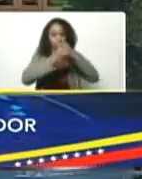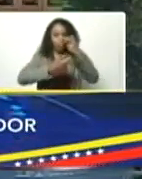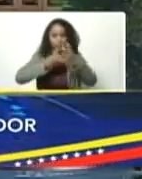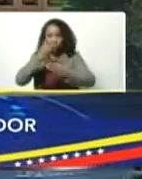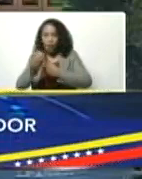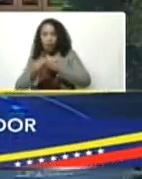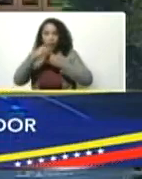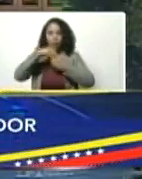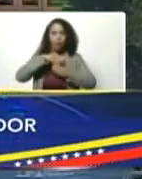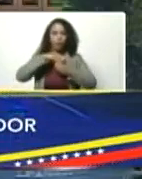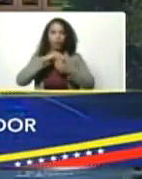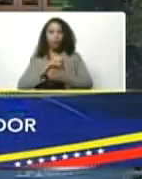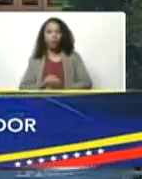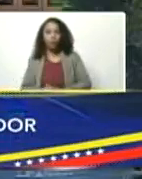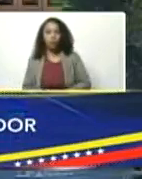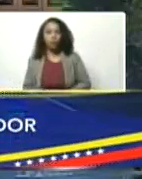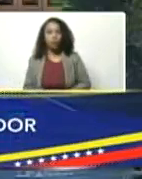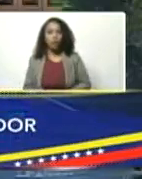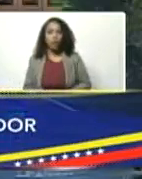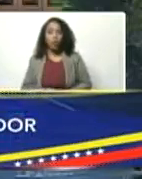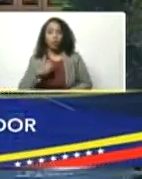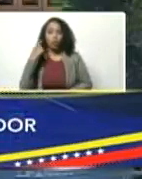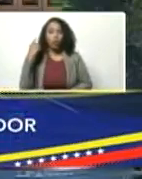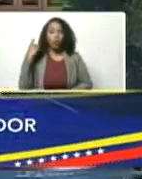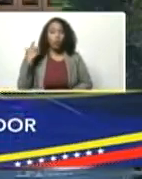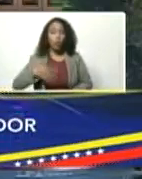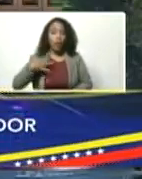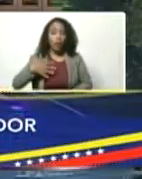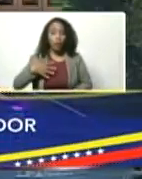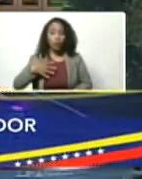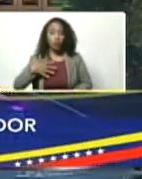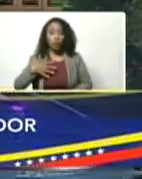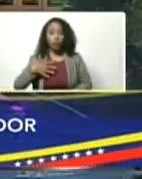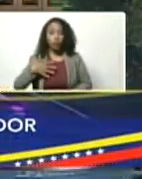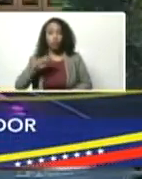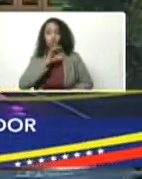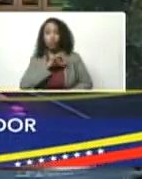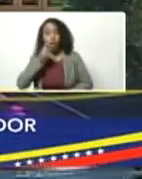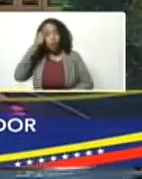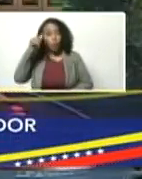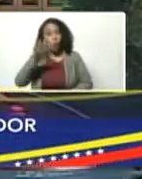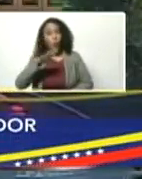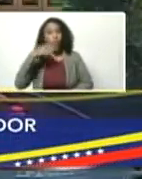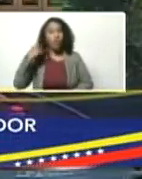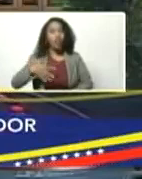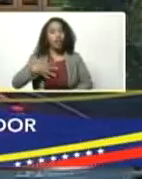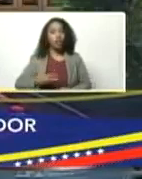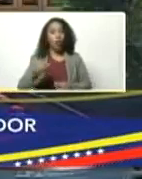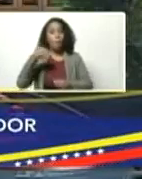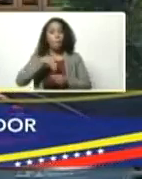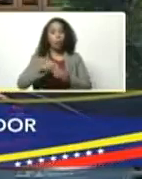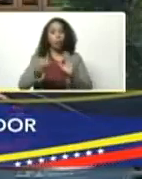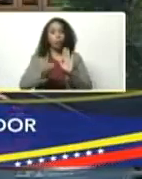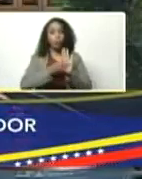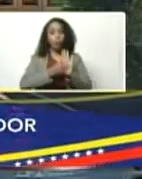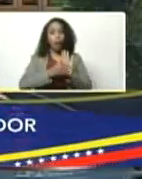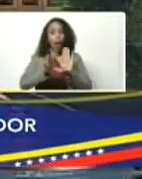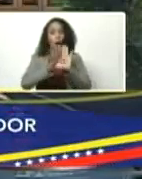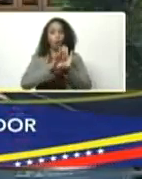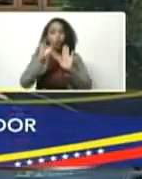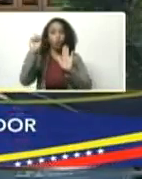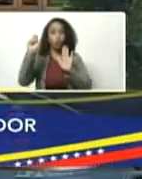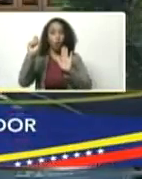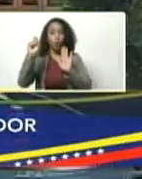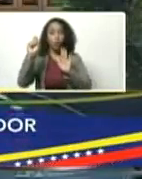interno, lo que son los derechos sociales del pueblo, los derechos contenidos en la Constitución Bolivariana